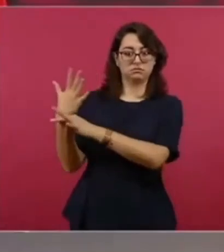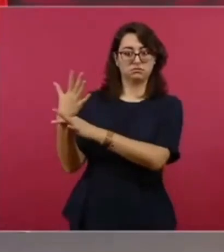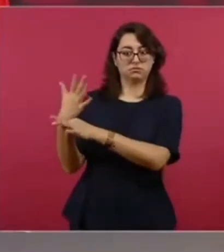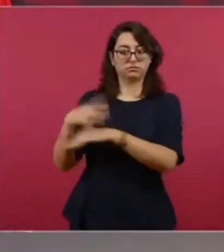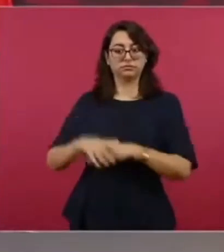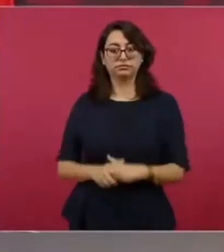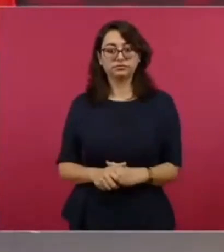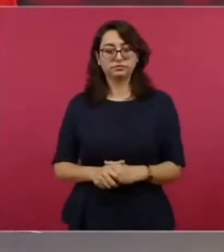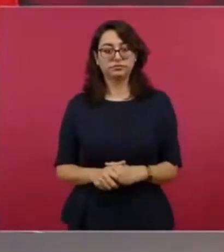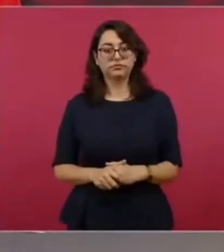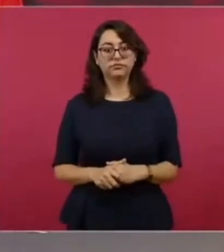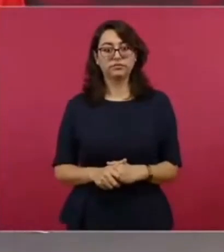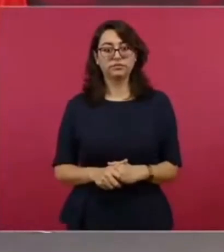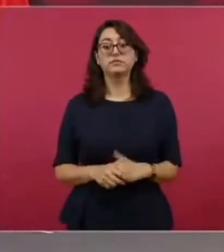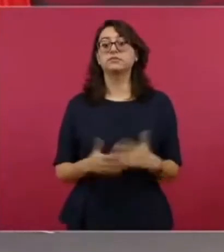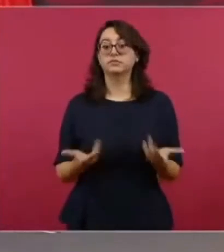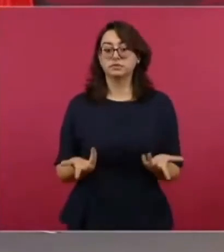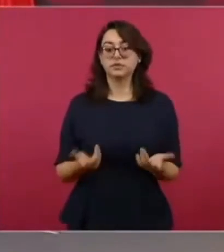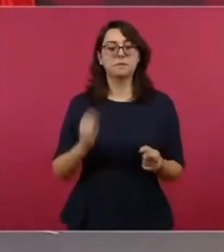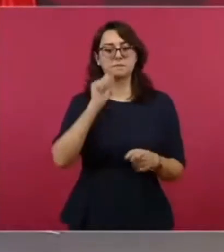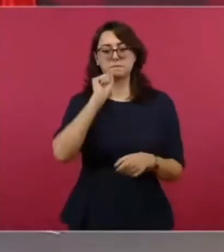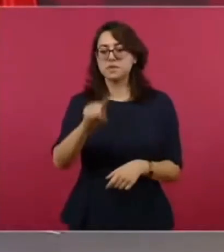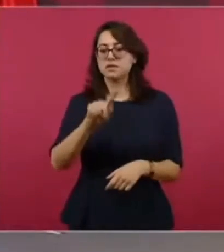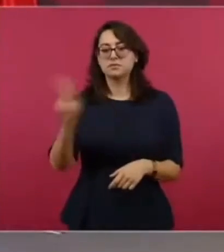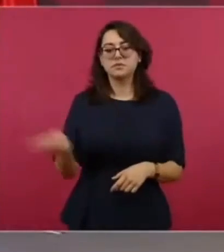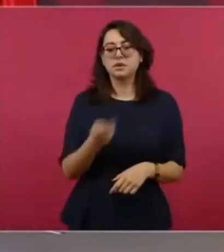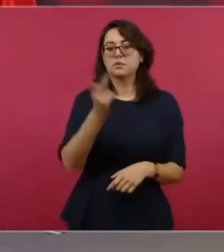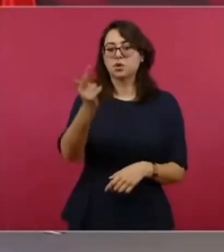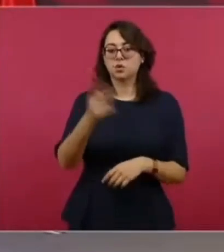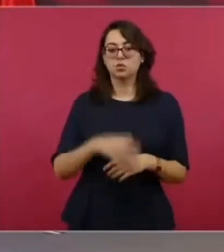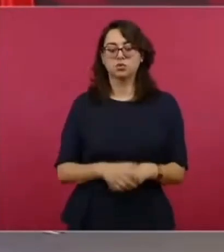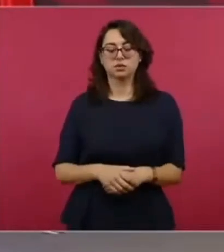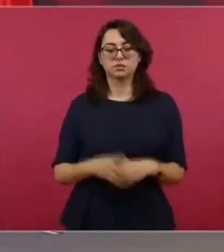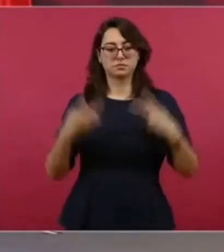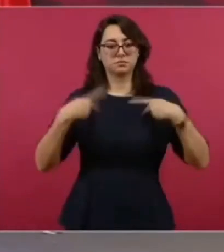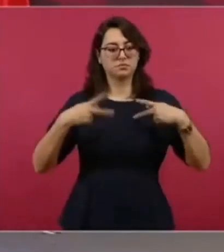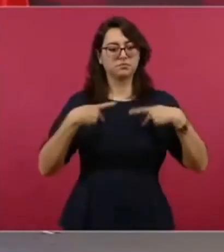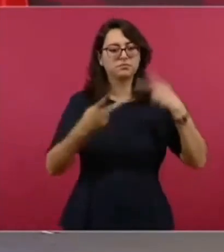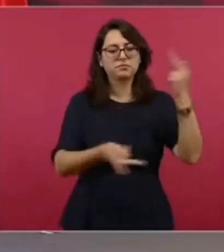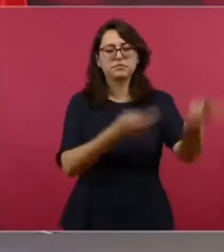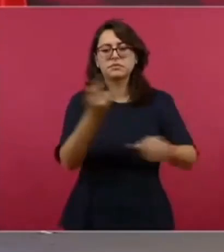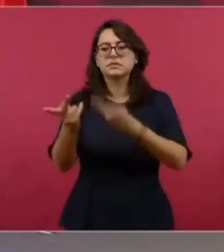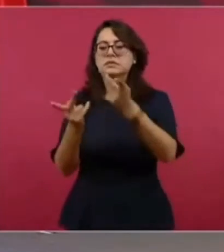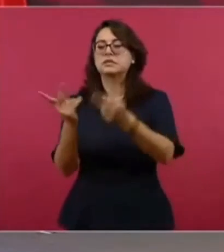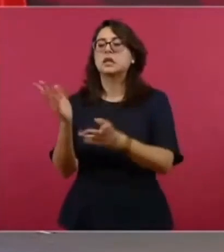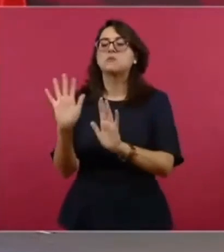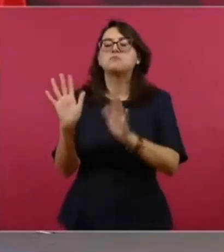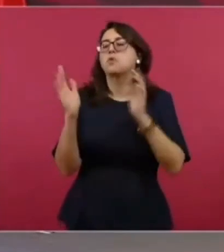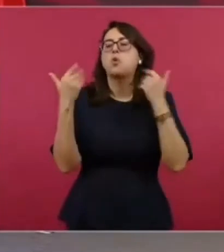Si las elecciones para elegir presidente de la República fueran el día de hoy,